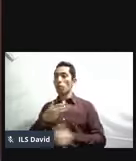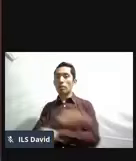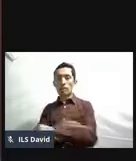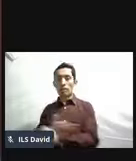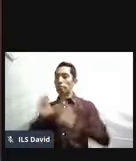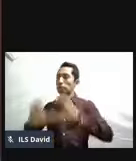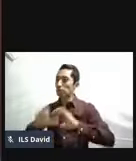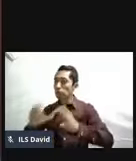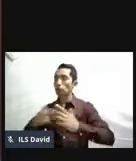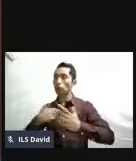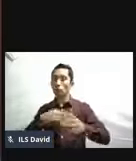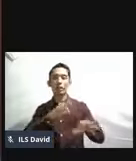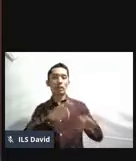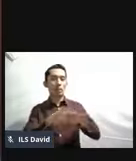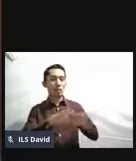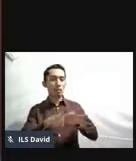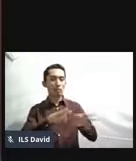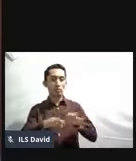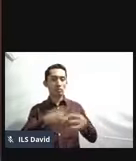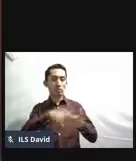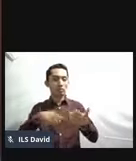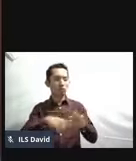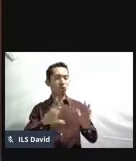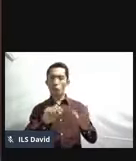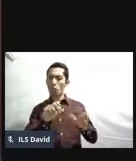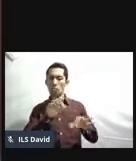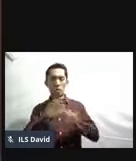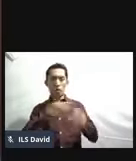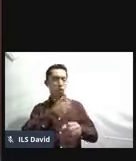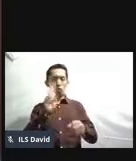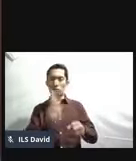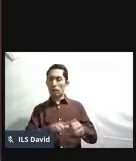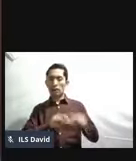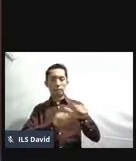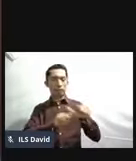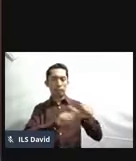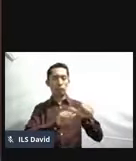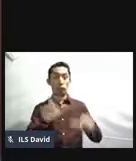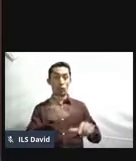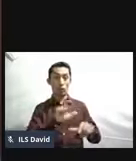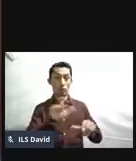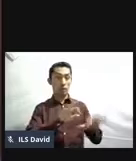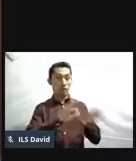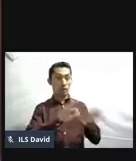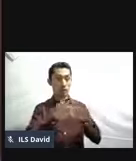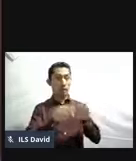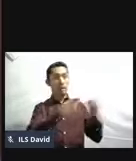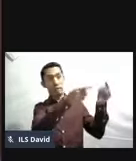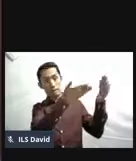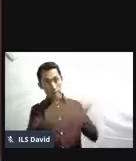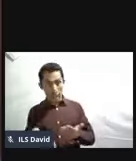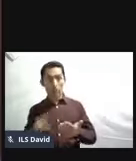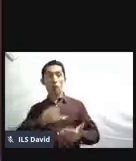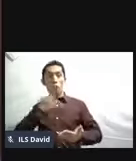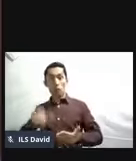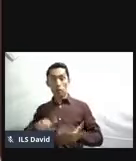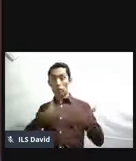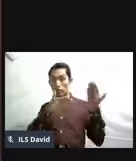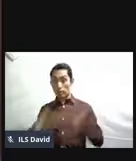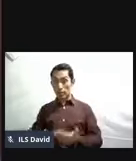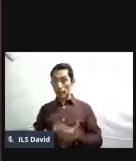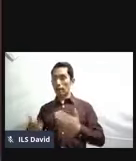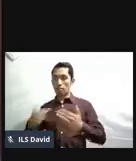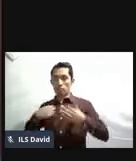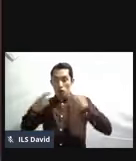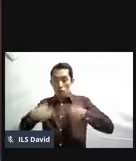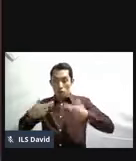sus actividades laborales. Y entonces, bueno, pues llega, prácticamente se quita toda la ropa en el patio,